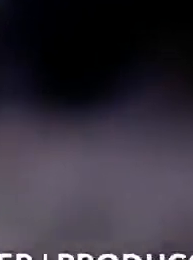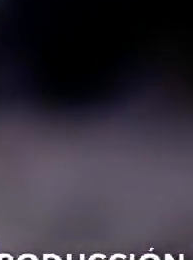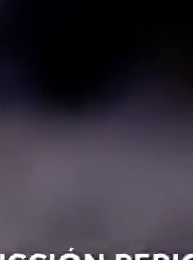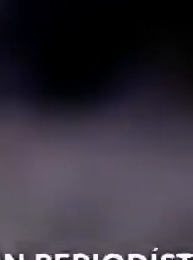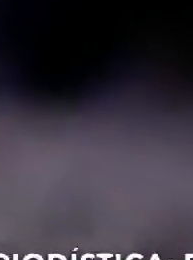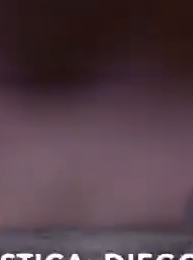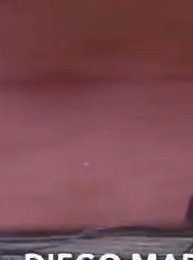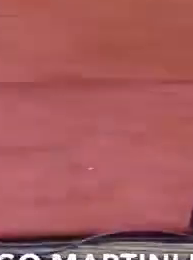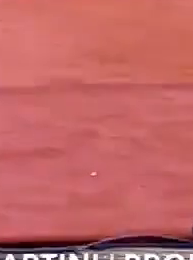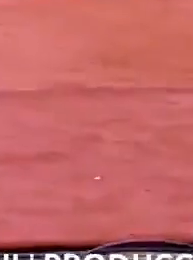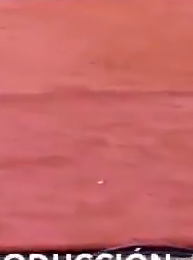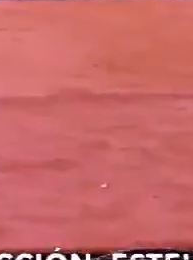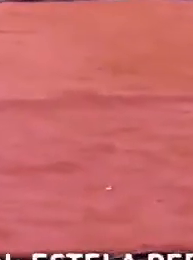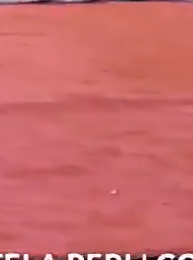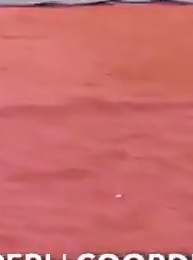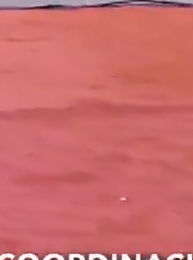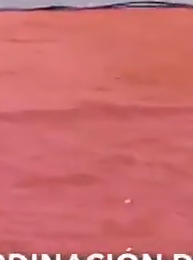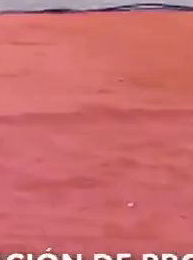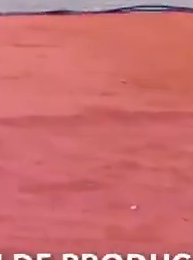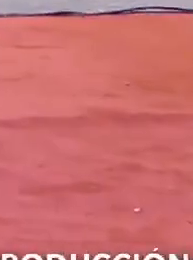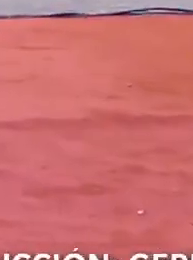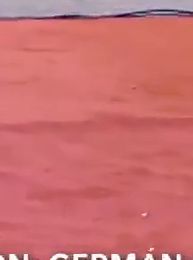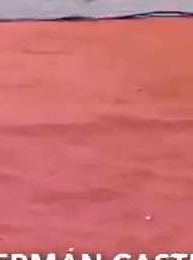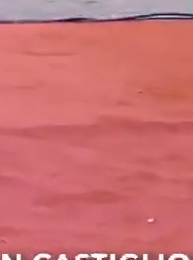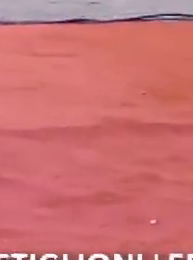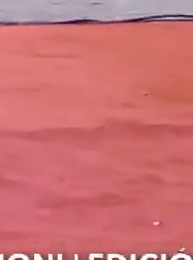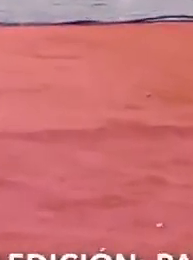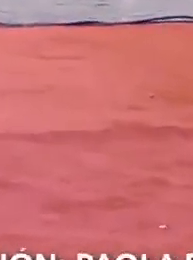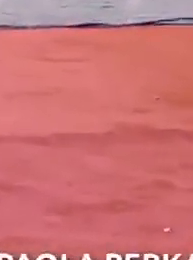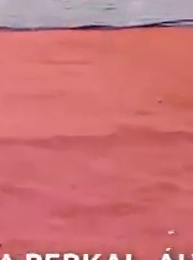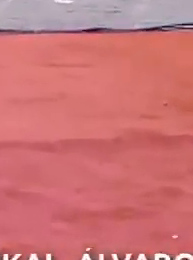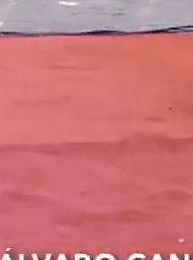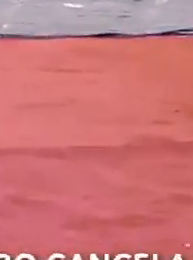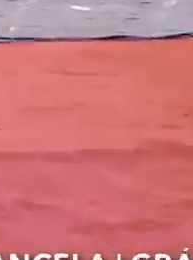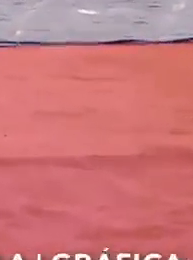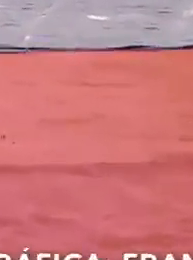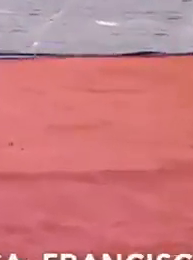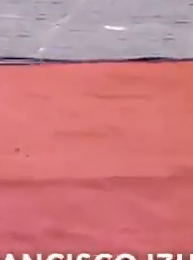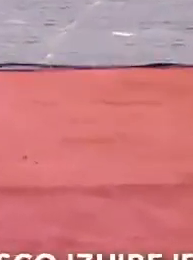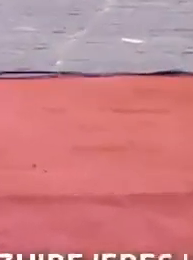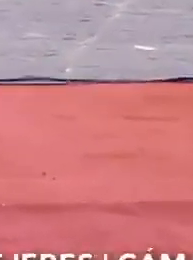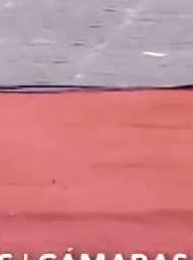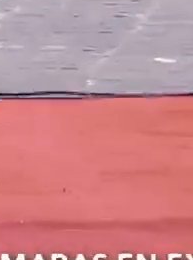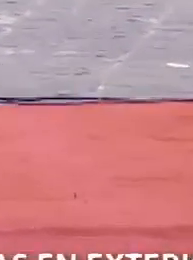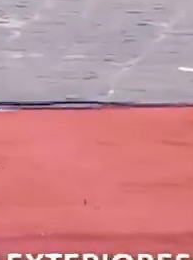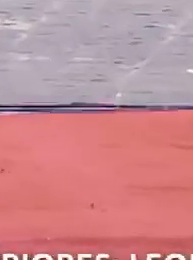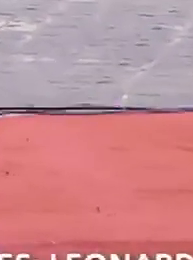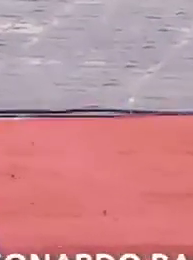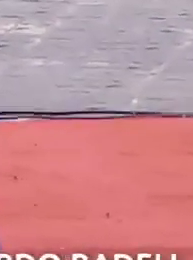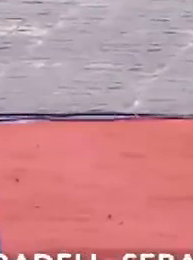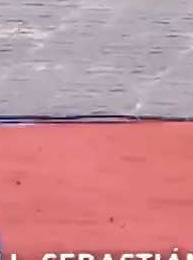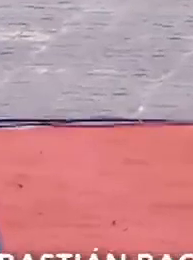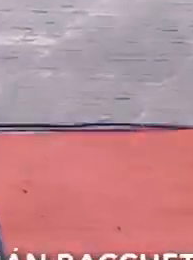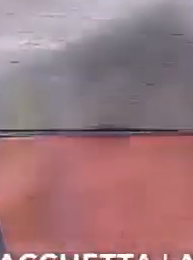balcón. Amiga, tu mirada de las cosas duerme el